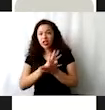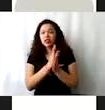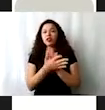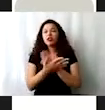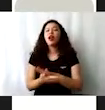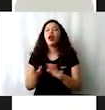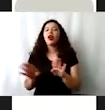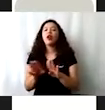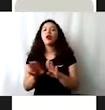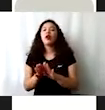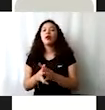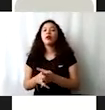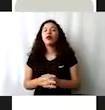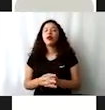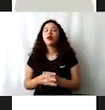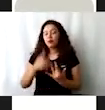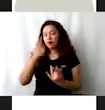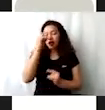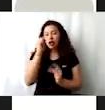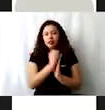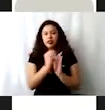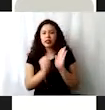ese sistema